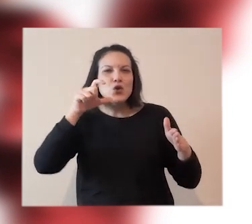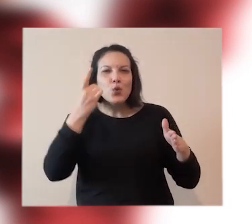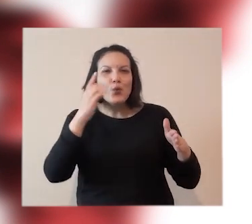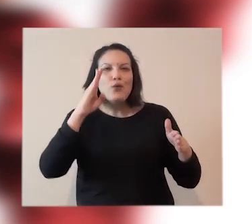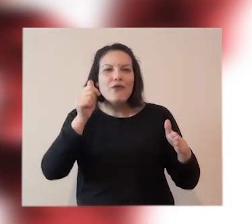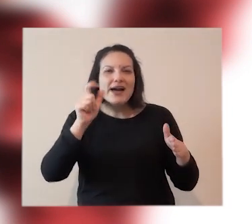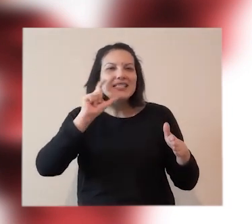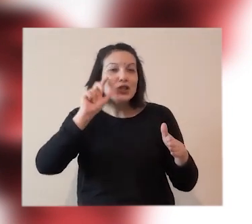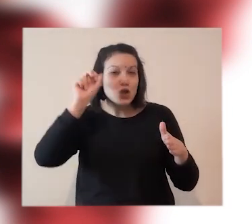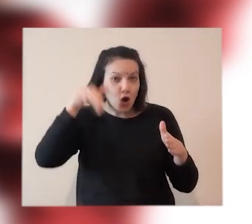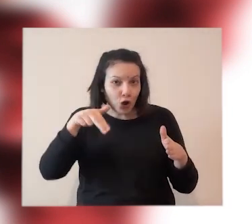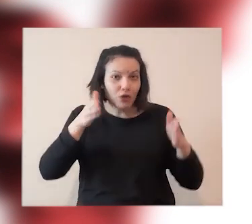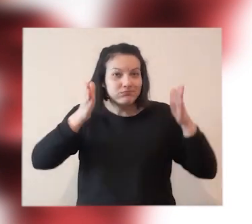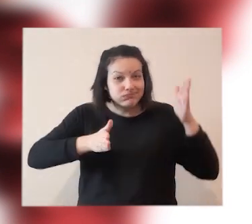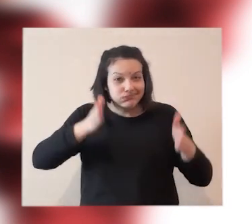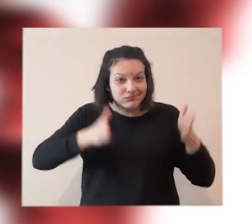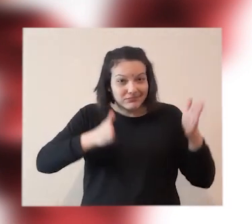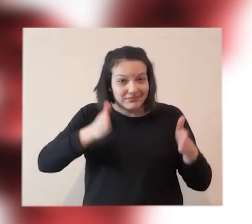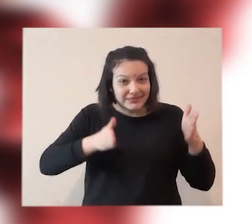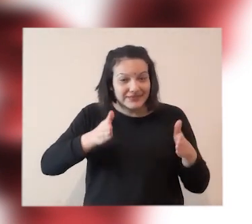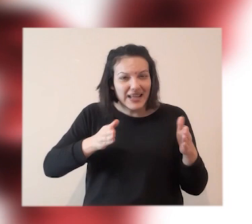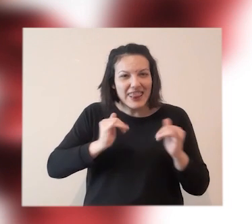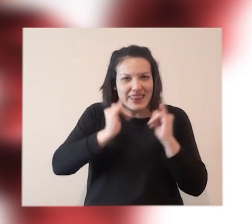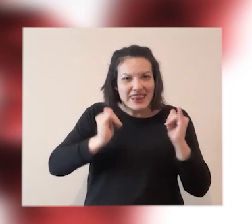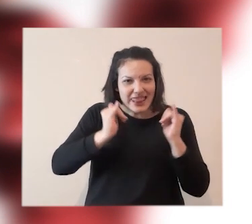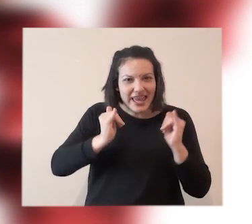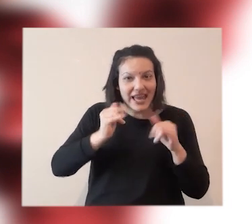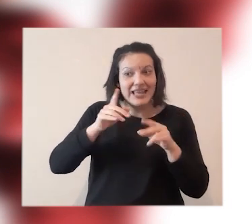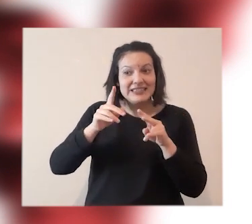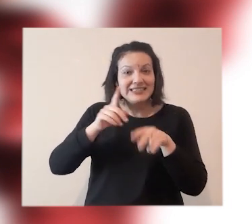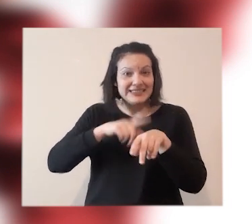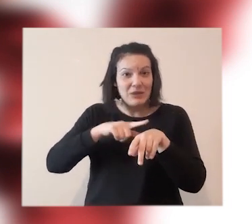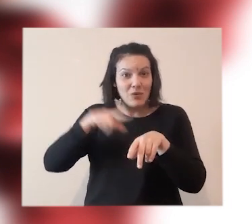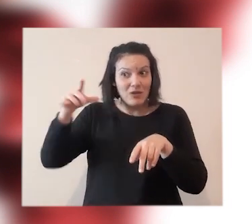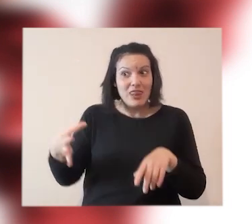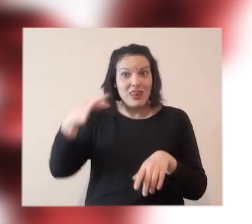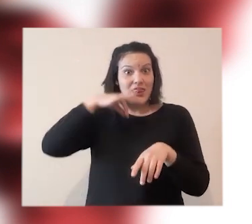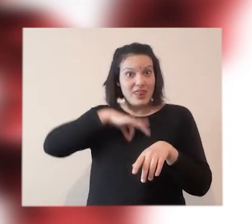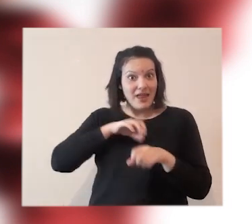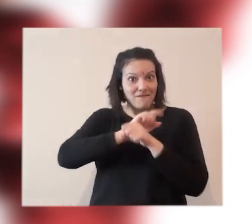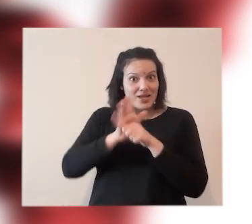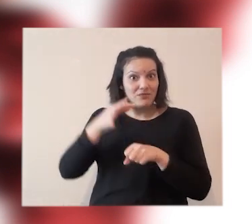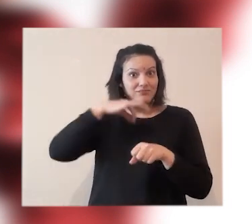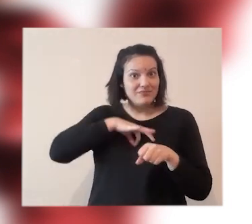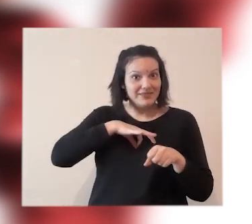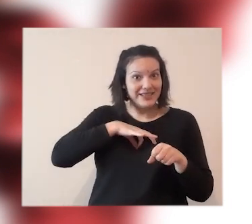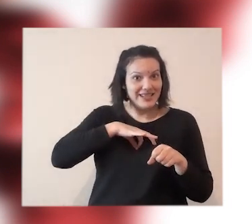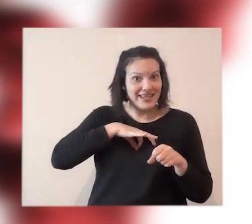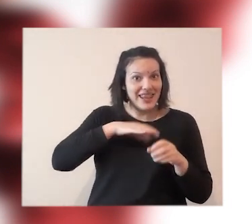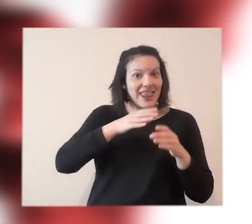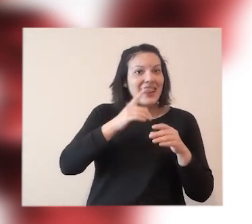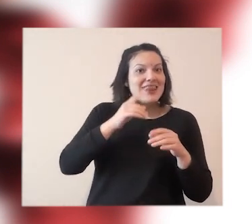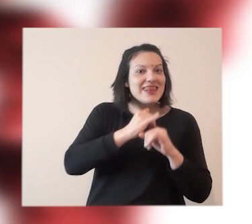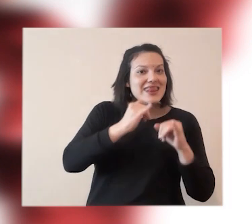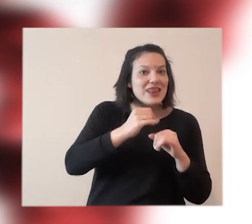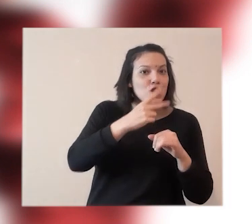básicamente puede, desde que se toma contacto con el virus, progresar desde el día 2 hasta el